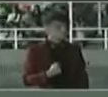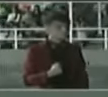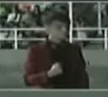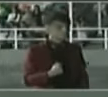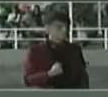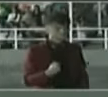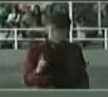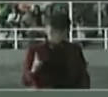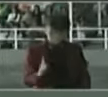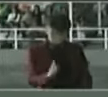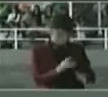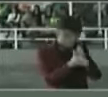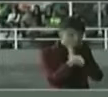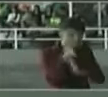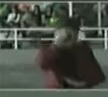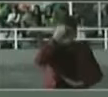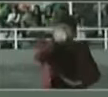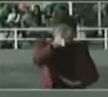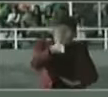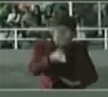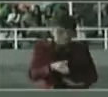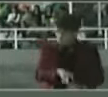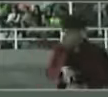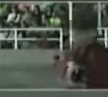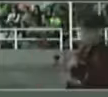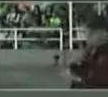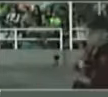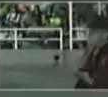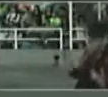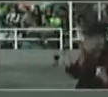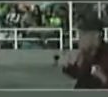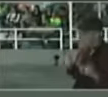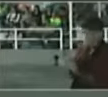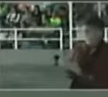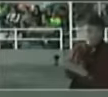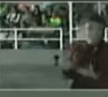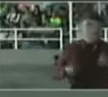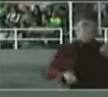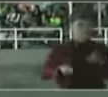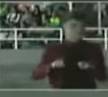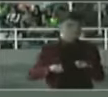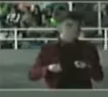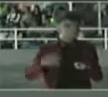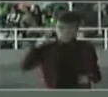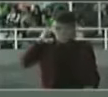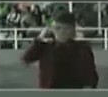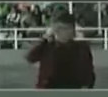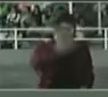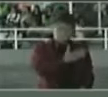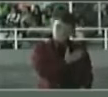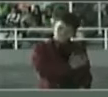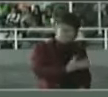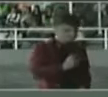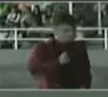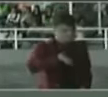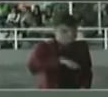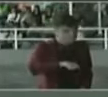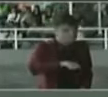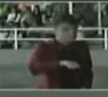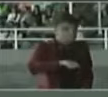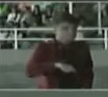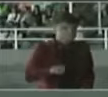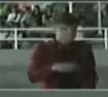integridad del profeta. Con todo y eso, hubo muchos que asumieron el riesgo. Ellos no